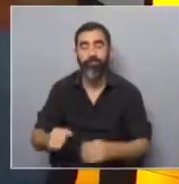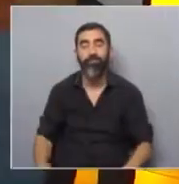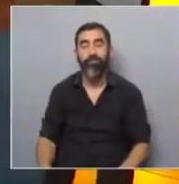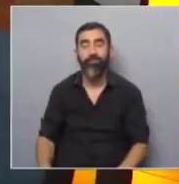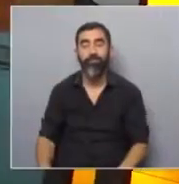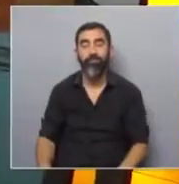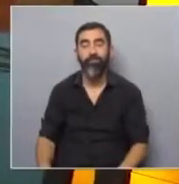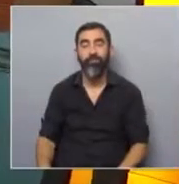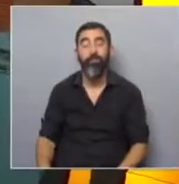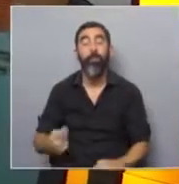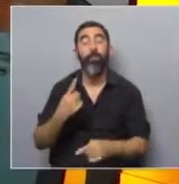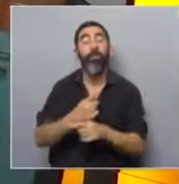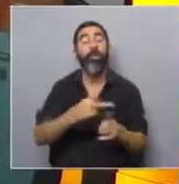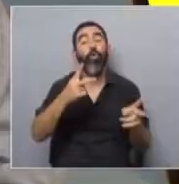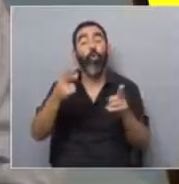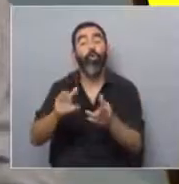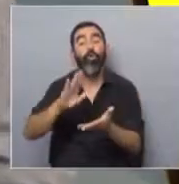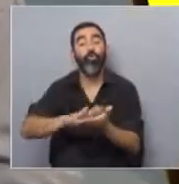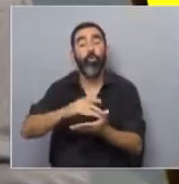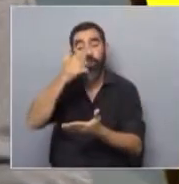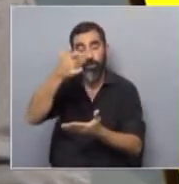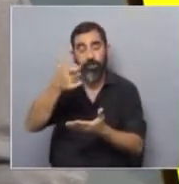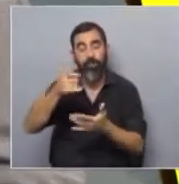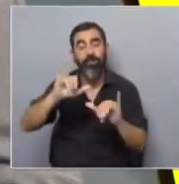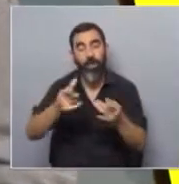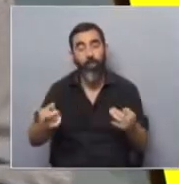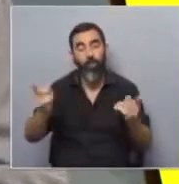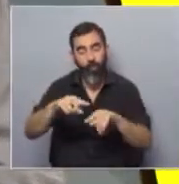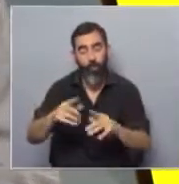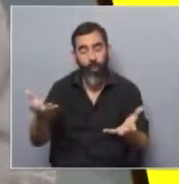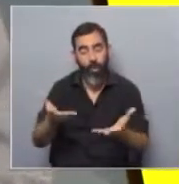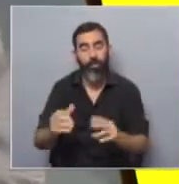pronto. Hasta pronto. Primera pausa en Sobre Ciencia. A la vuelta seguimos hablando de